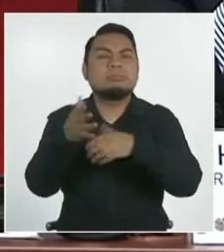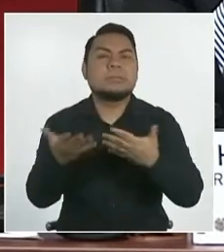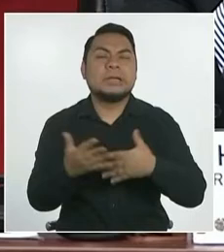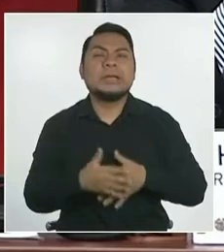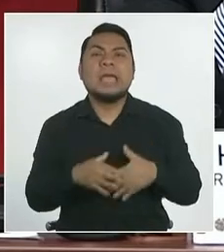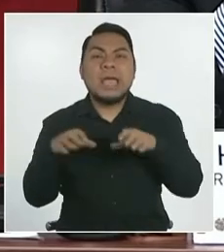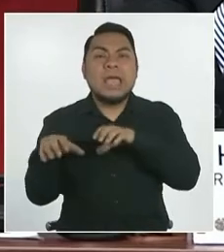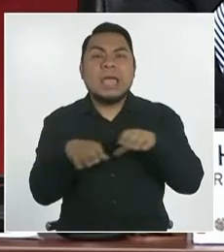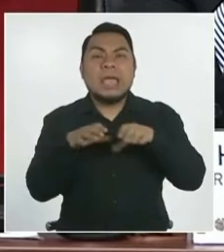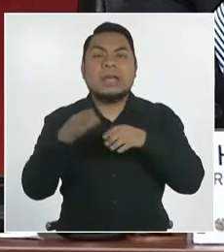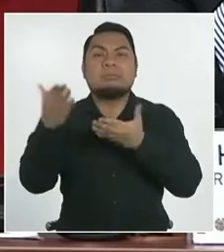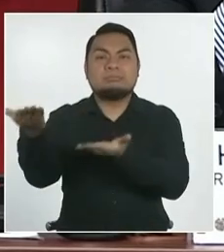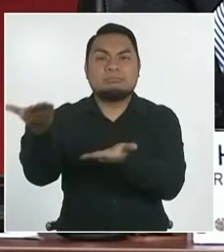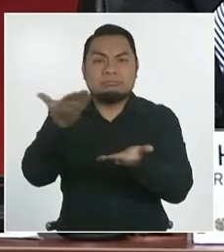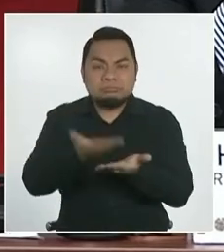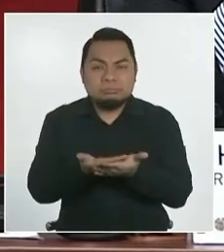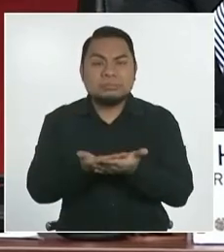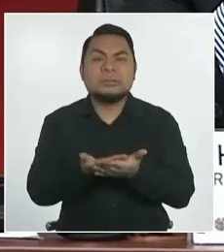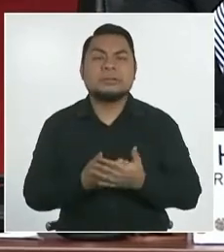que hicieron llegar